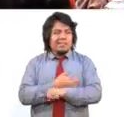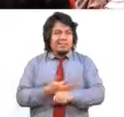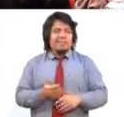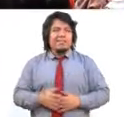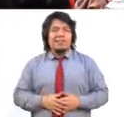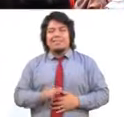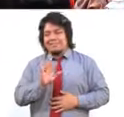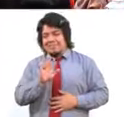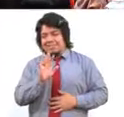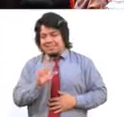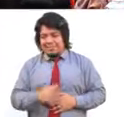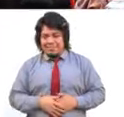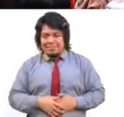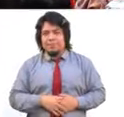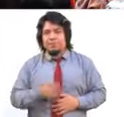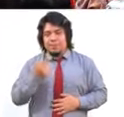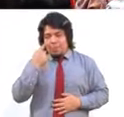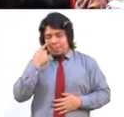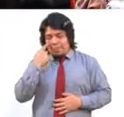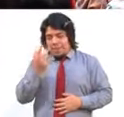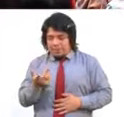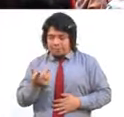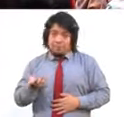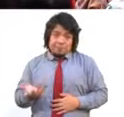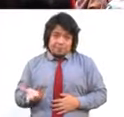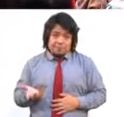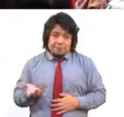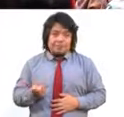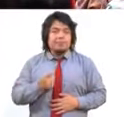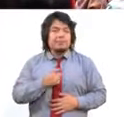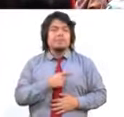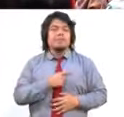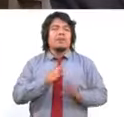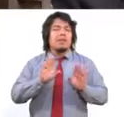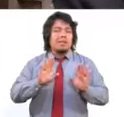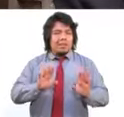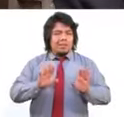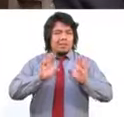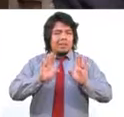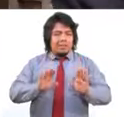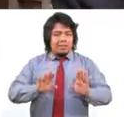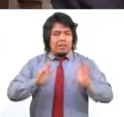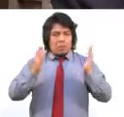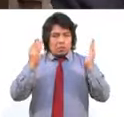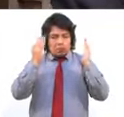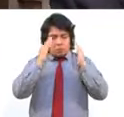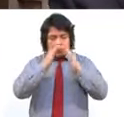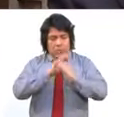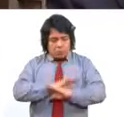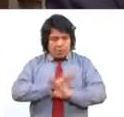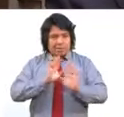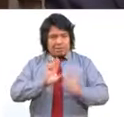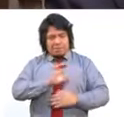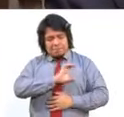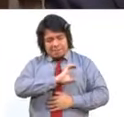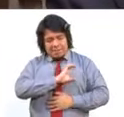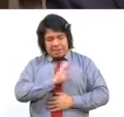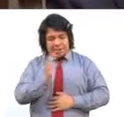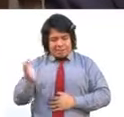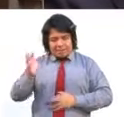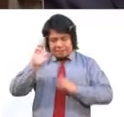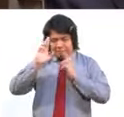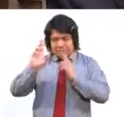A ver, como lo he dicho en otras ocasiones, yo creo que hay que ser prudente siempre. Yo, todo mi cariño, mi respeto y admiración